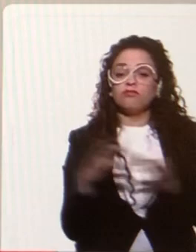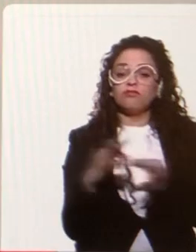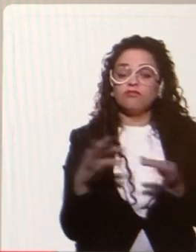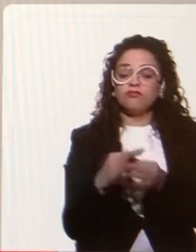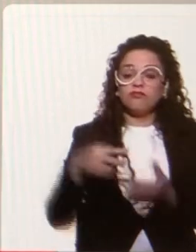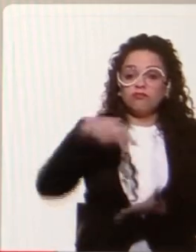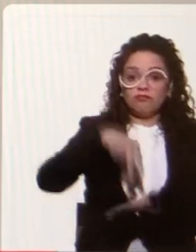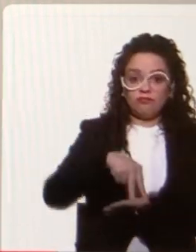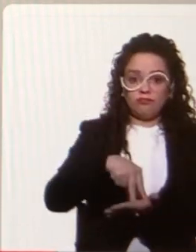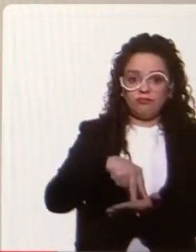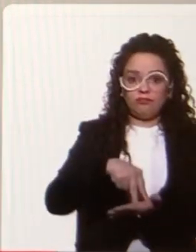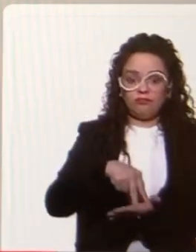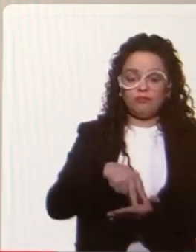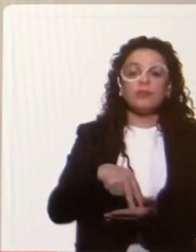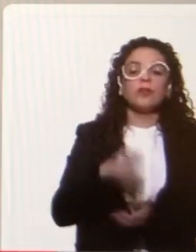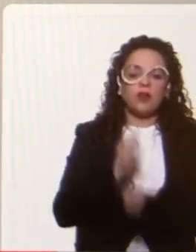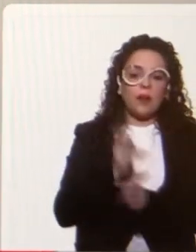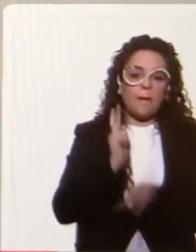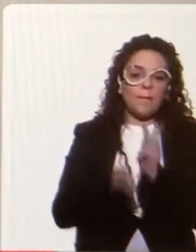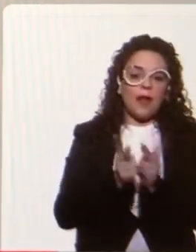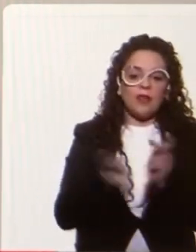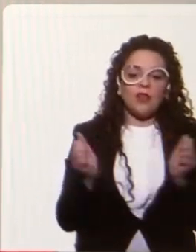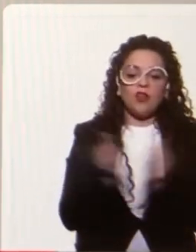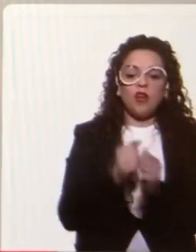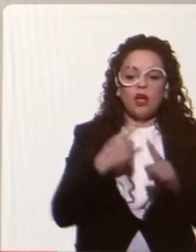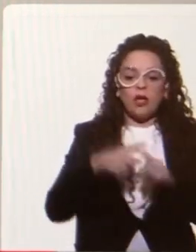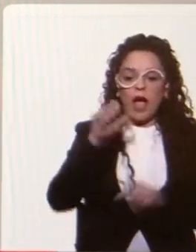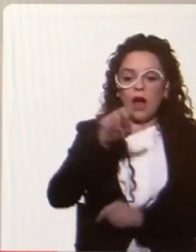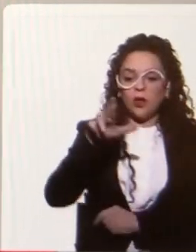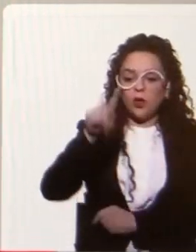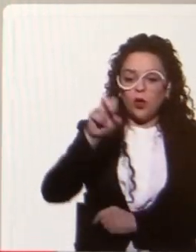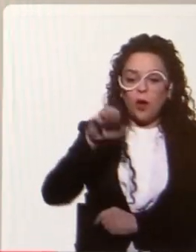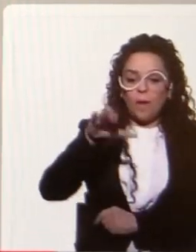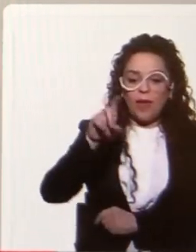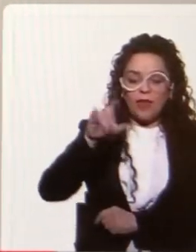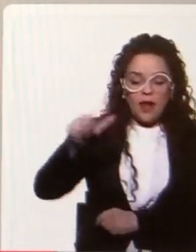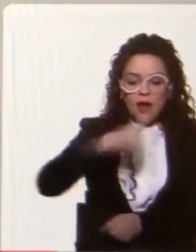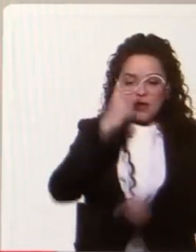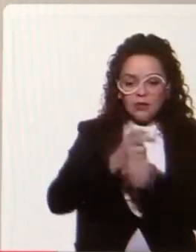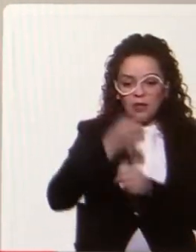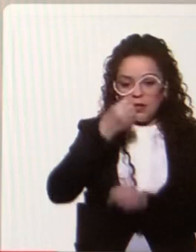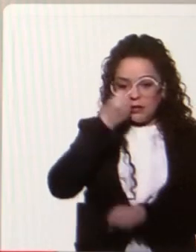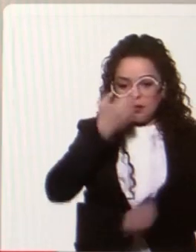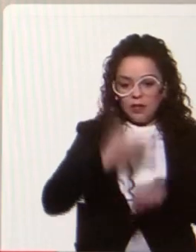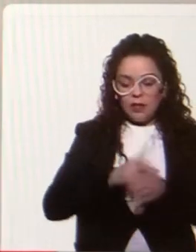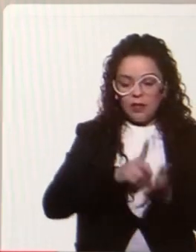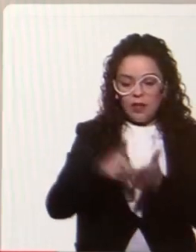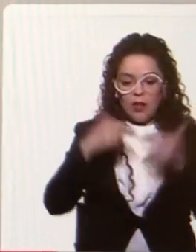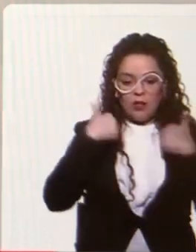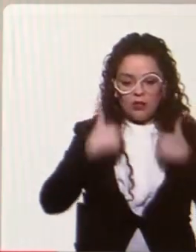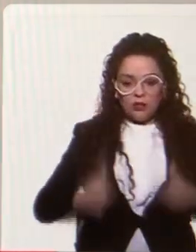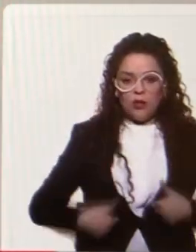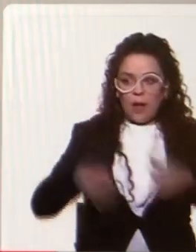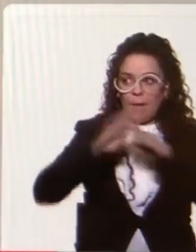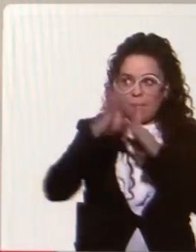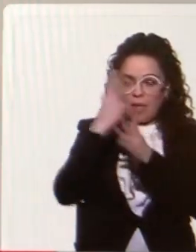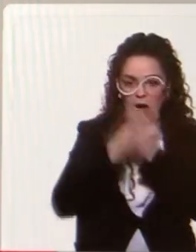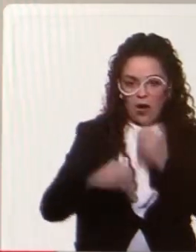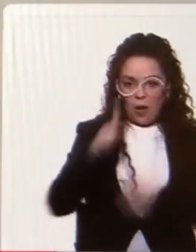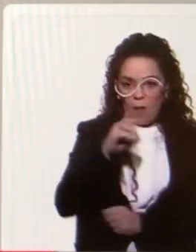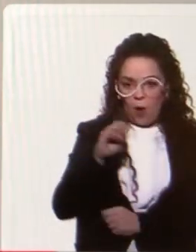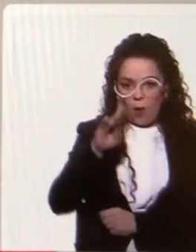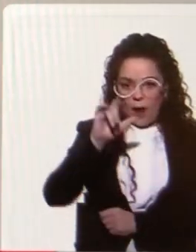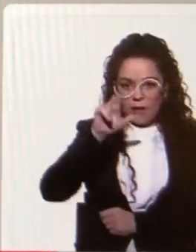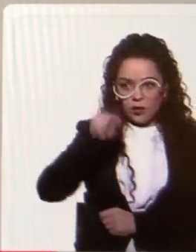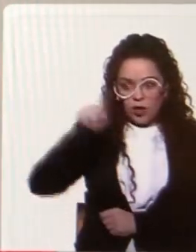país a provocar al presidente porque eso es lo que quieren provocar al gobierno del presidente López Obrador para que